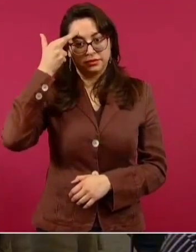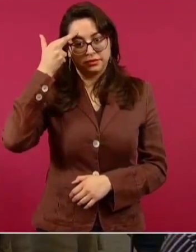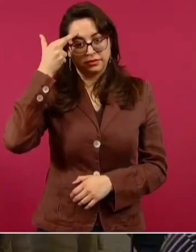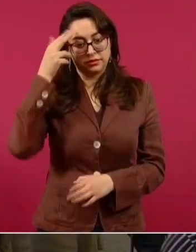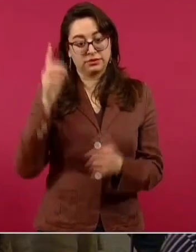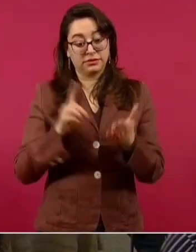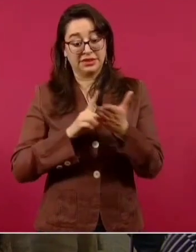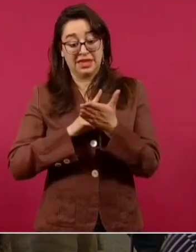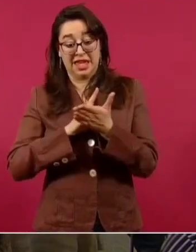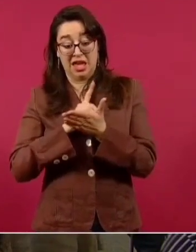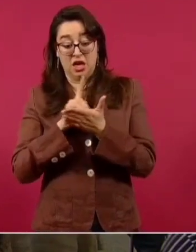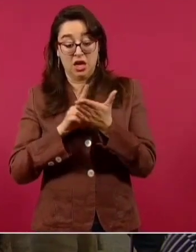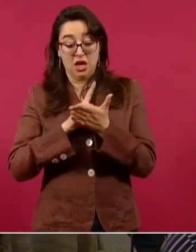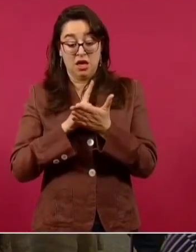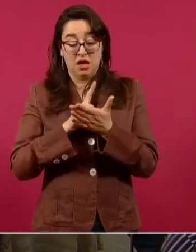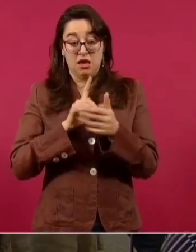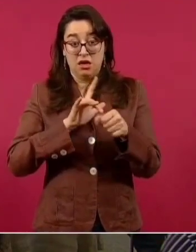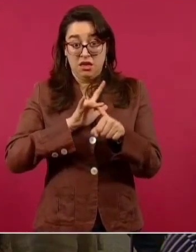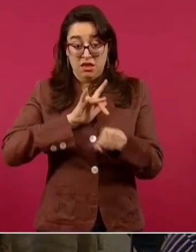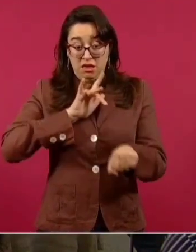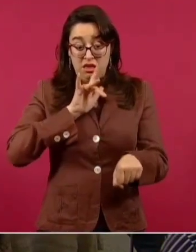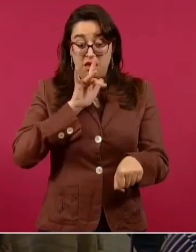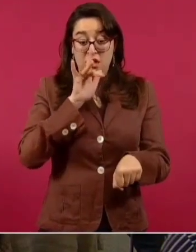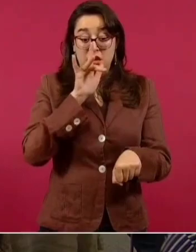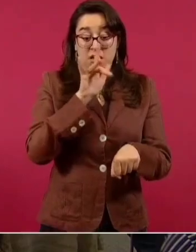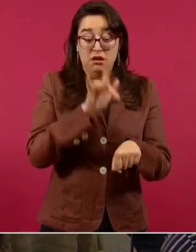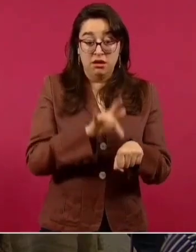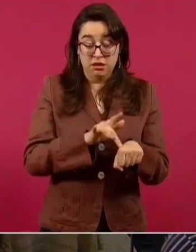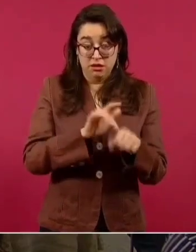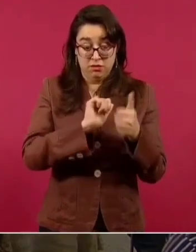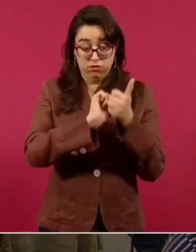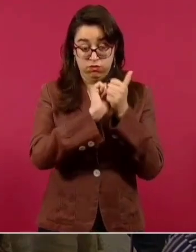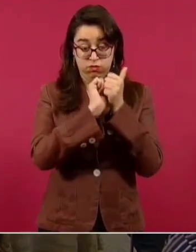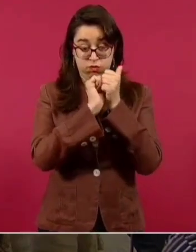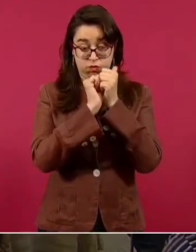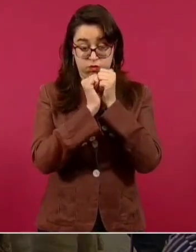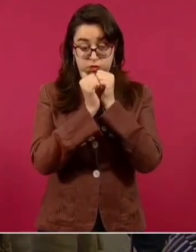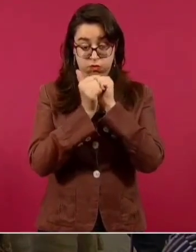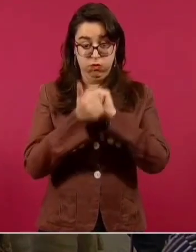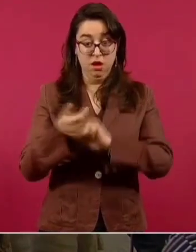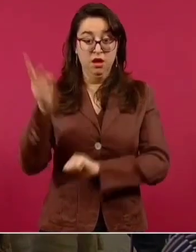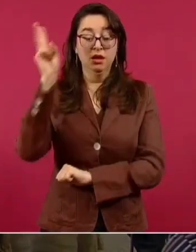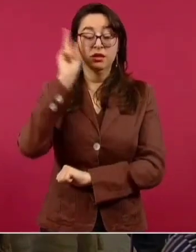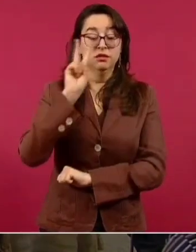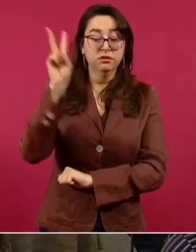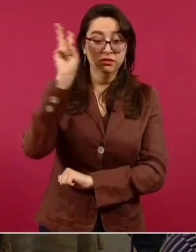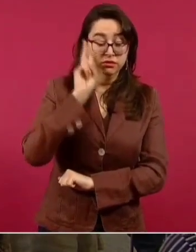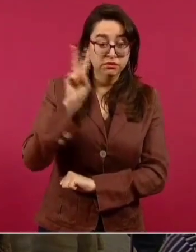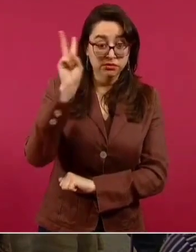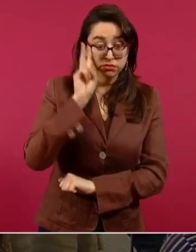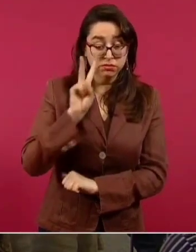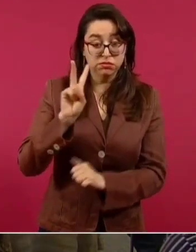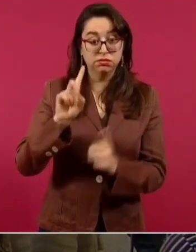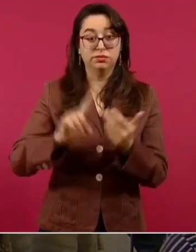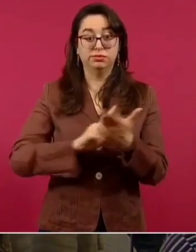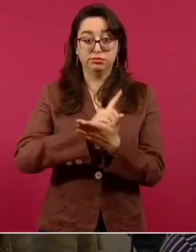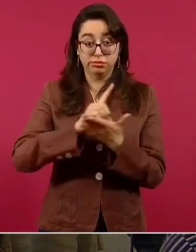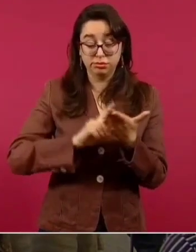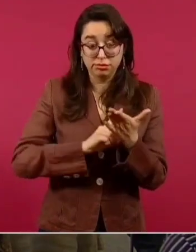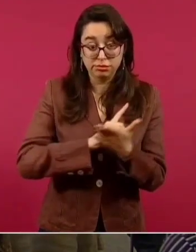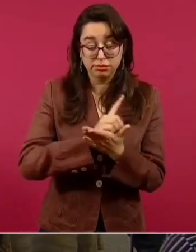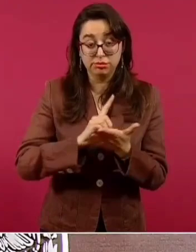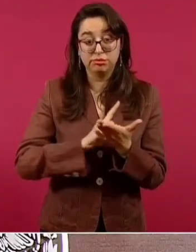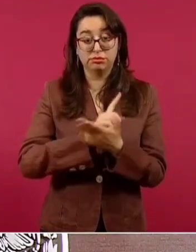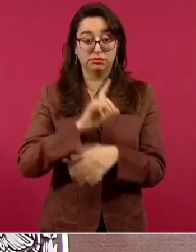las sustancias psicoactivas, llamadas técnicamente así, o drogas sencillamente conocidas en forma